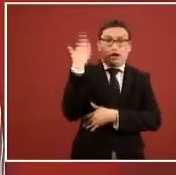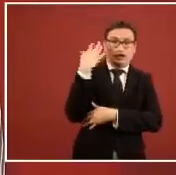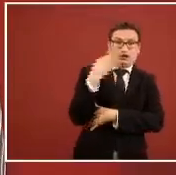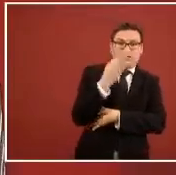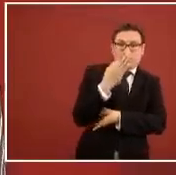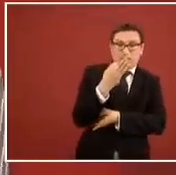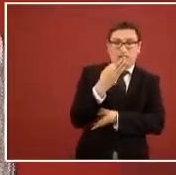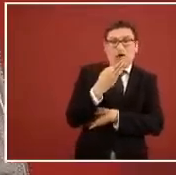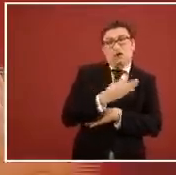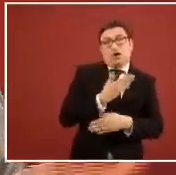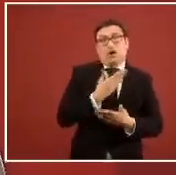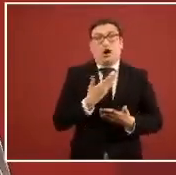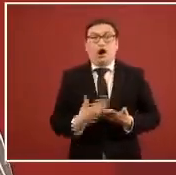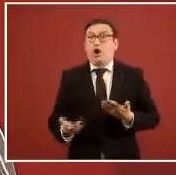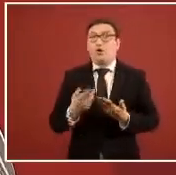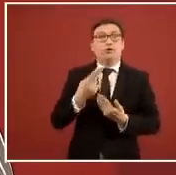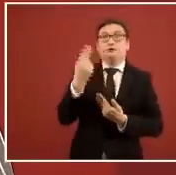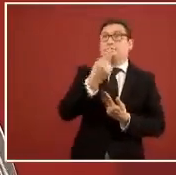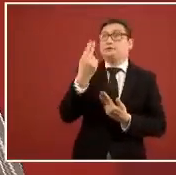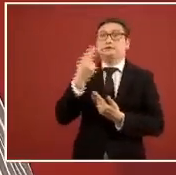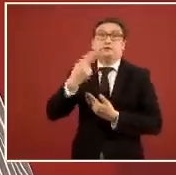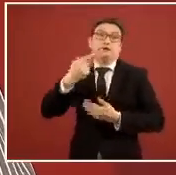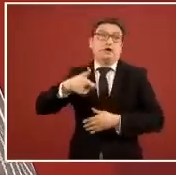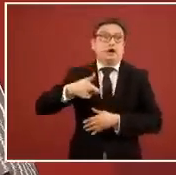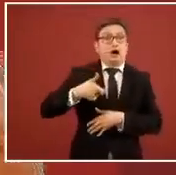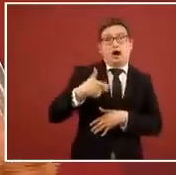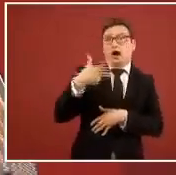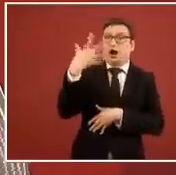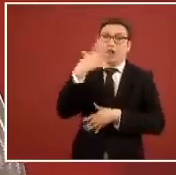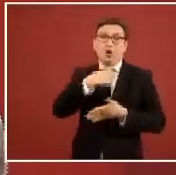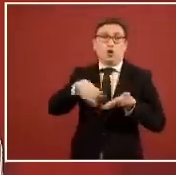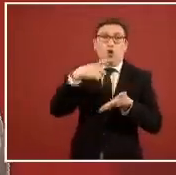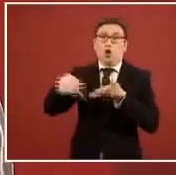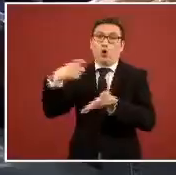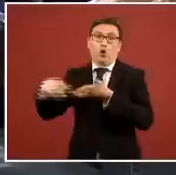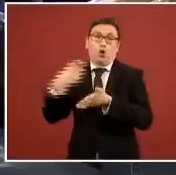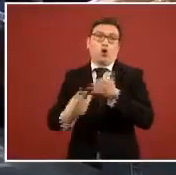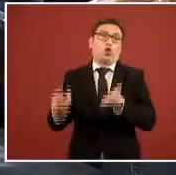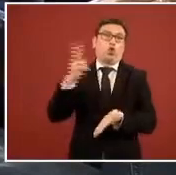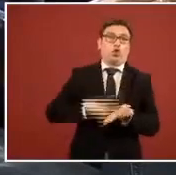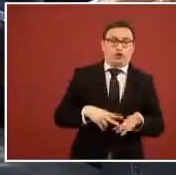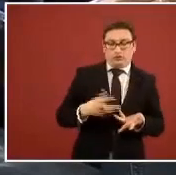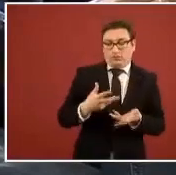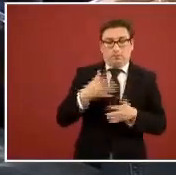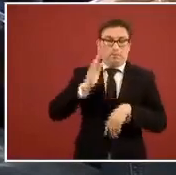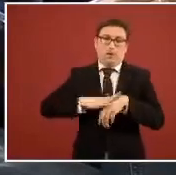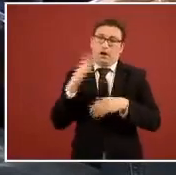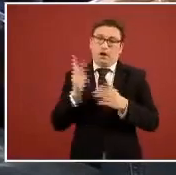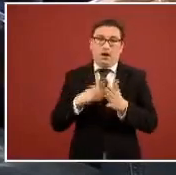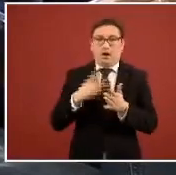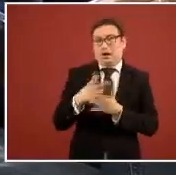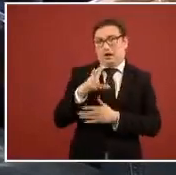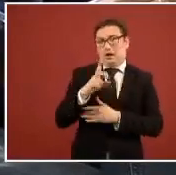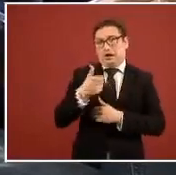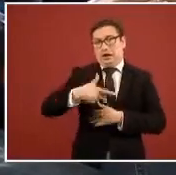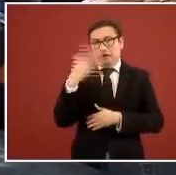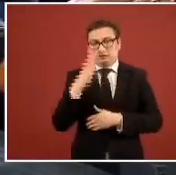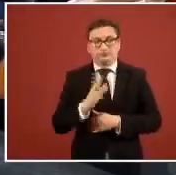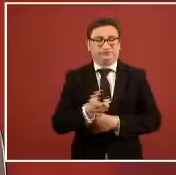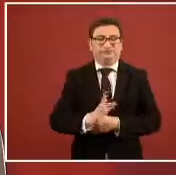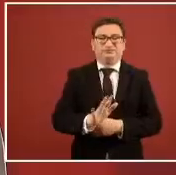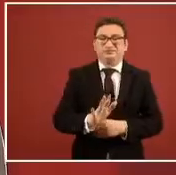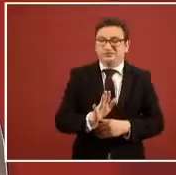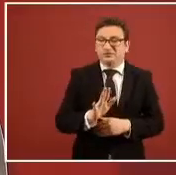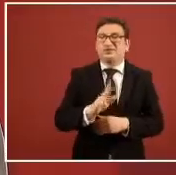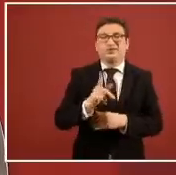y ahora las tiene que recuperar a un precio 30 veces mayor. Esto definitivamente es una distorsión, no sé